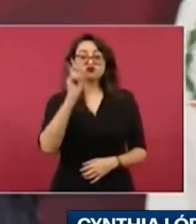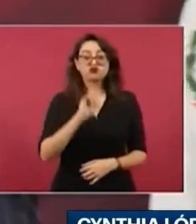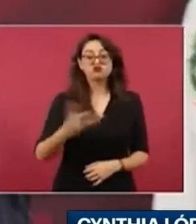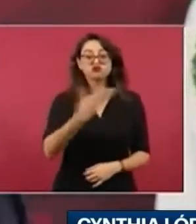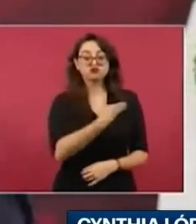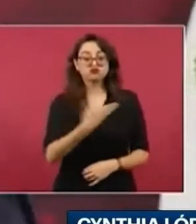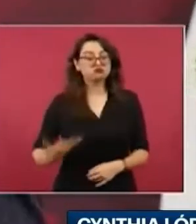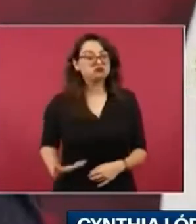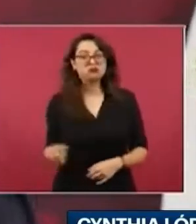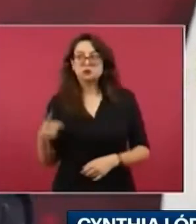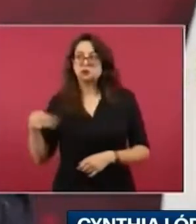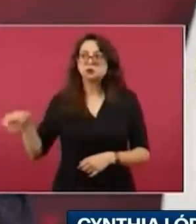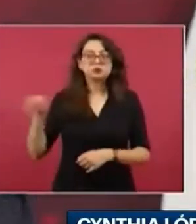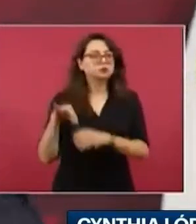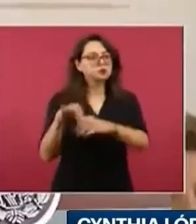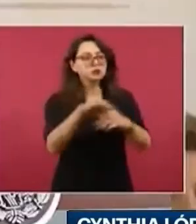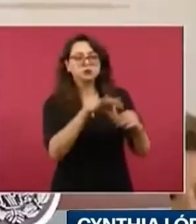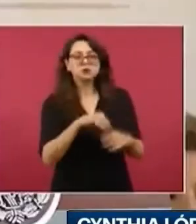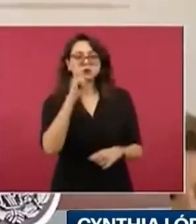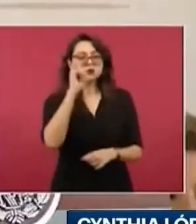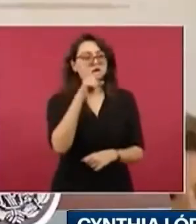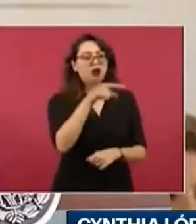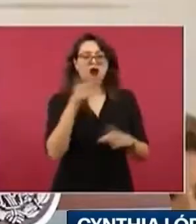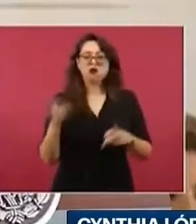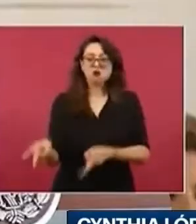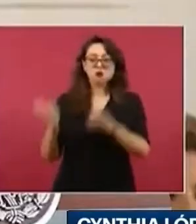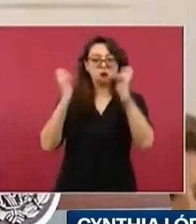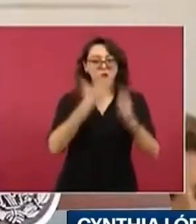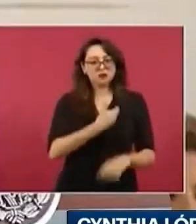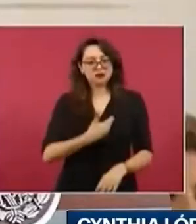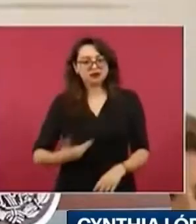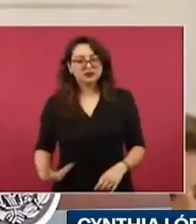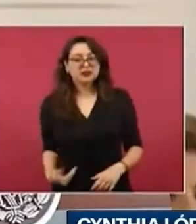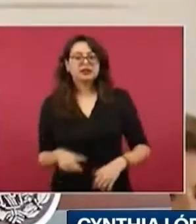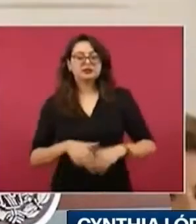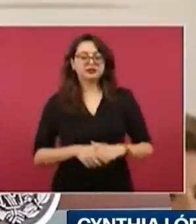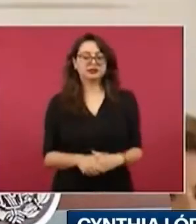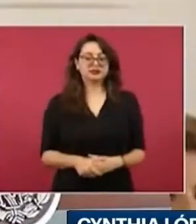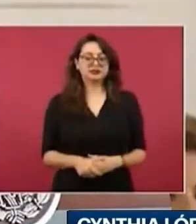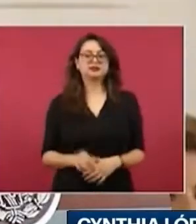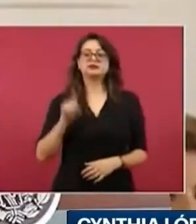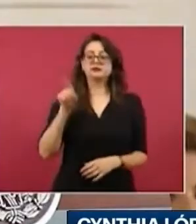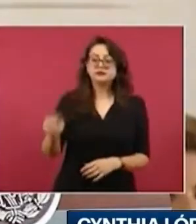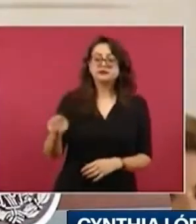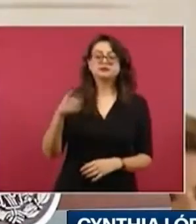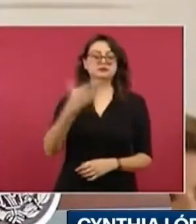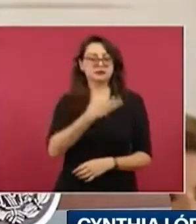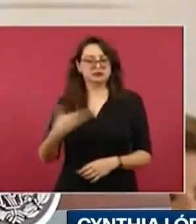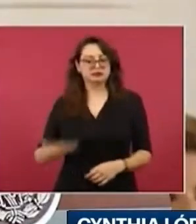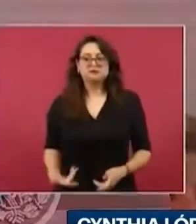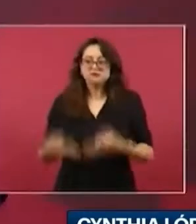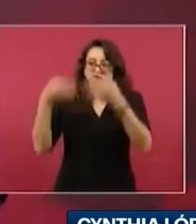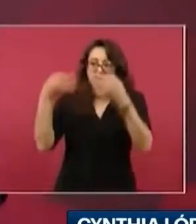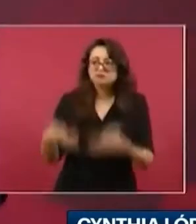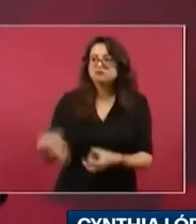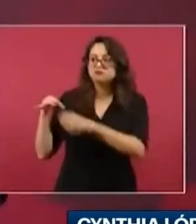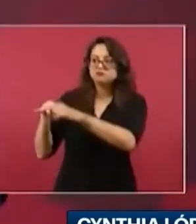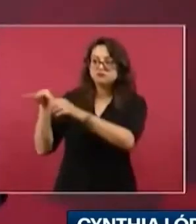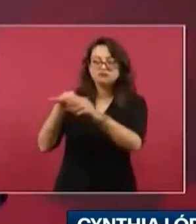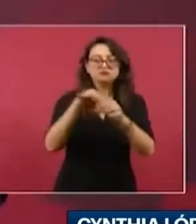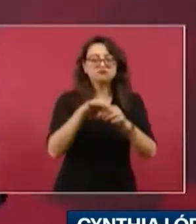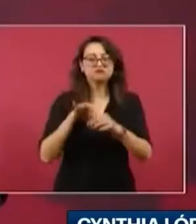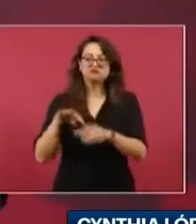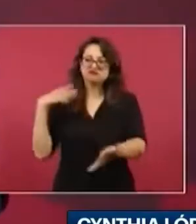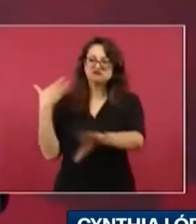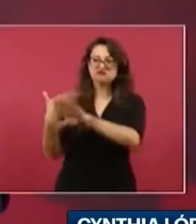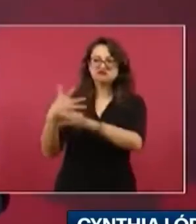Tailandia en acuerdos, y bueno, pues todo mundo esperaba que se cediera la presidencia porque es lo que toca. Entonces, en